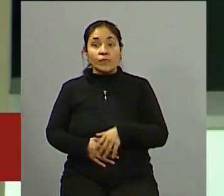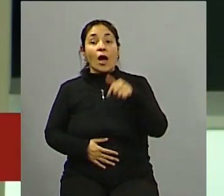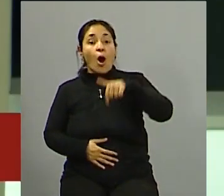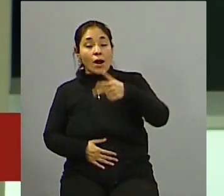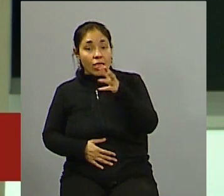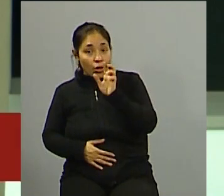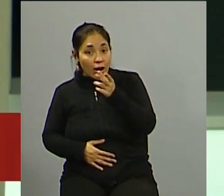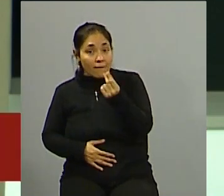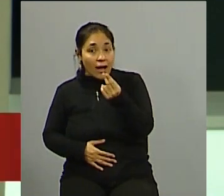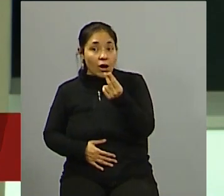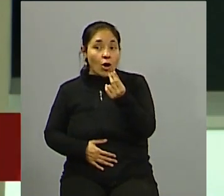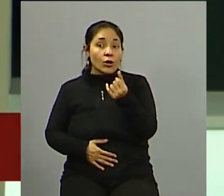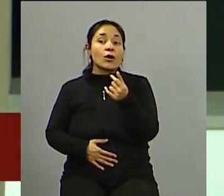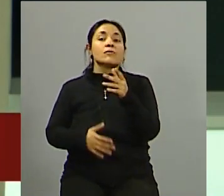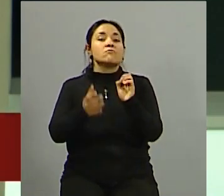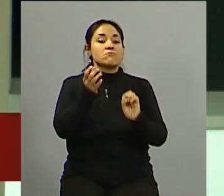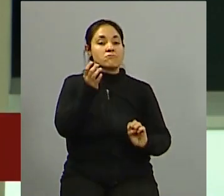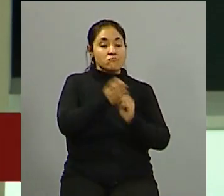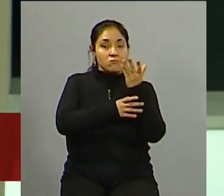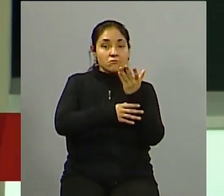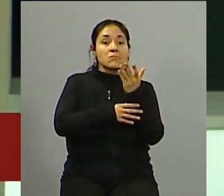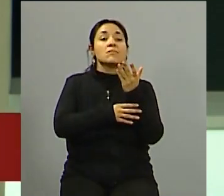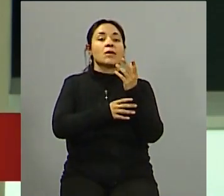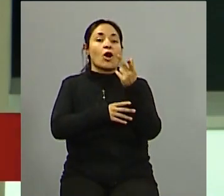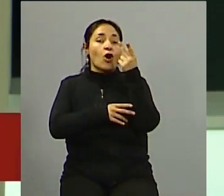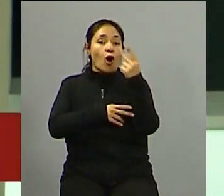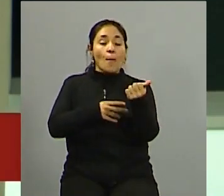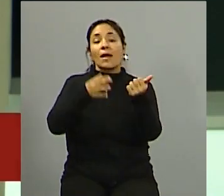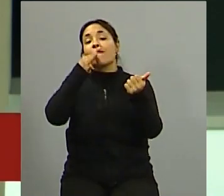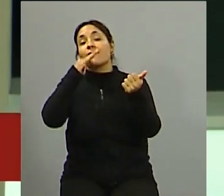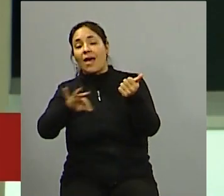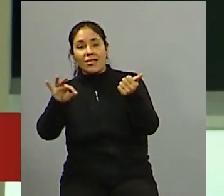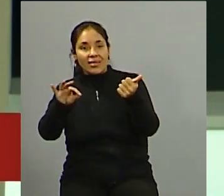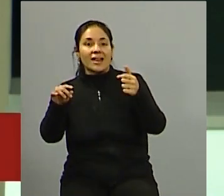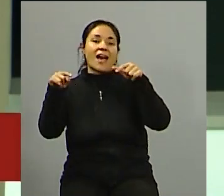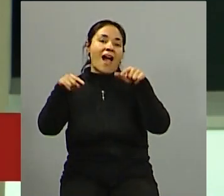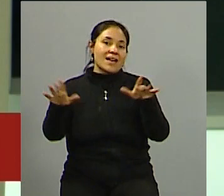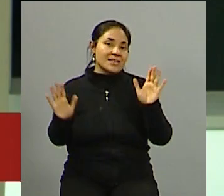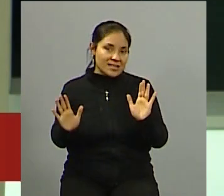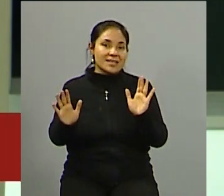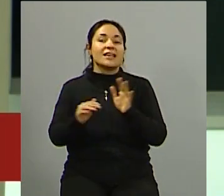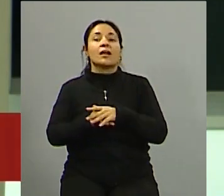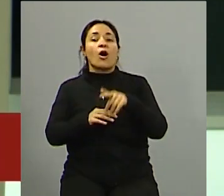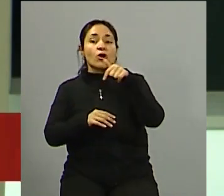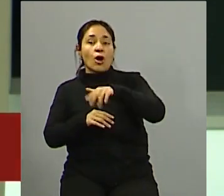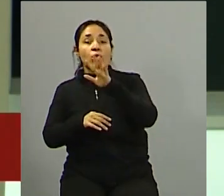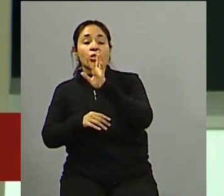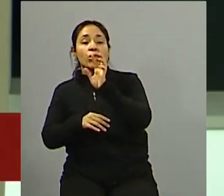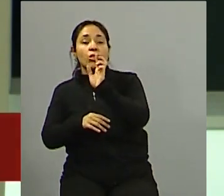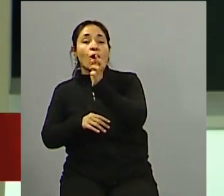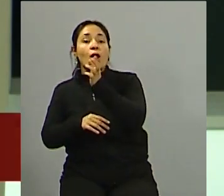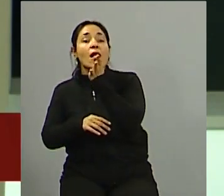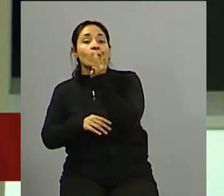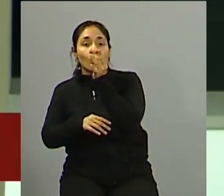dólar es el que surge de la intersección entre los que compran y los que venden, que hoy el que se toma como referencia es el dólar blue porque es el único